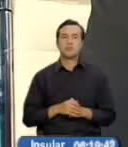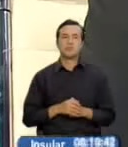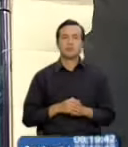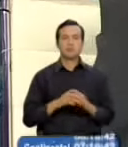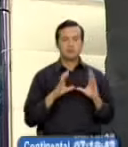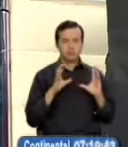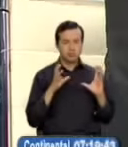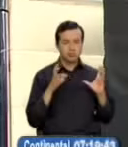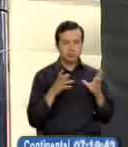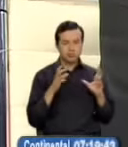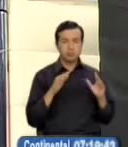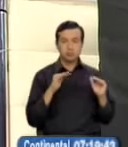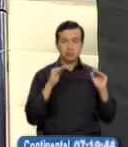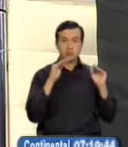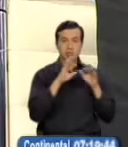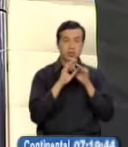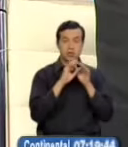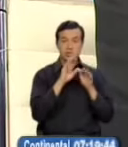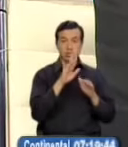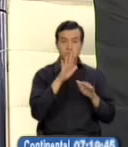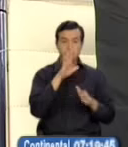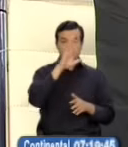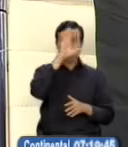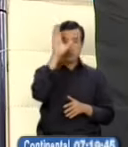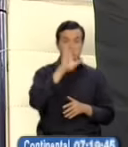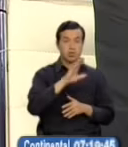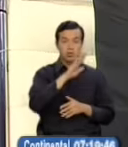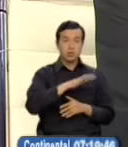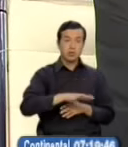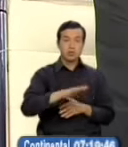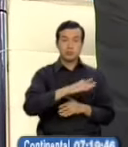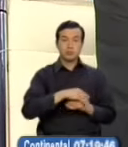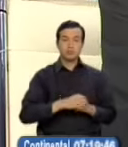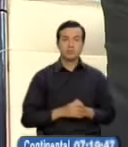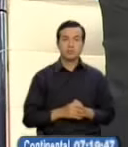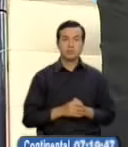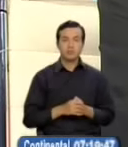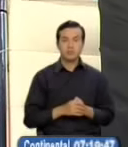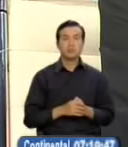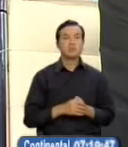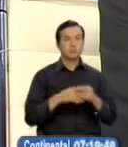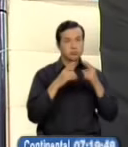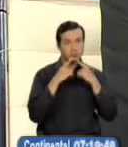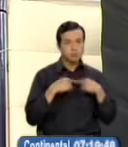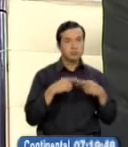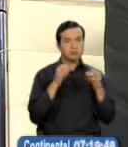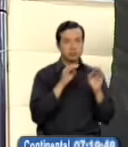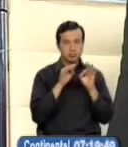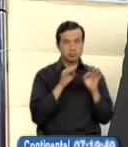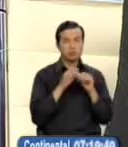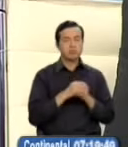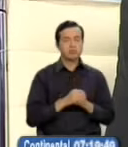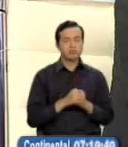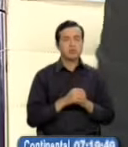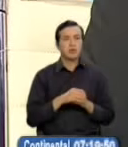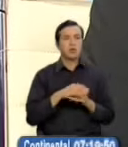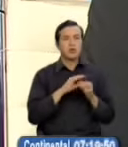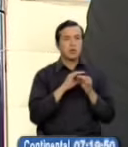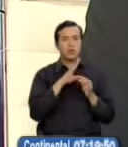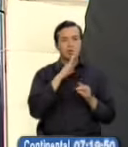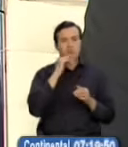ese reposicionamiento de Alianza País en la costa, haciendo las aclaraciones que ya la hice, ¿es más de Correa o es